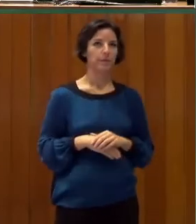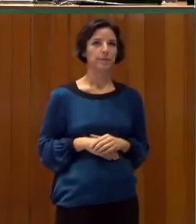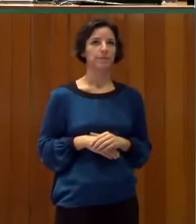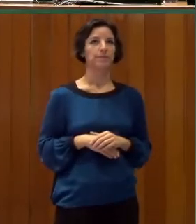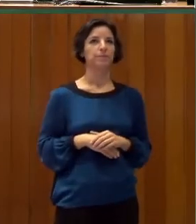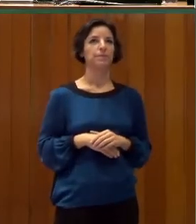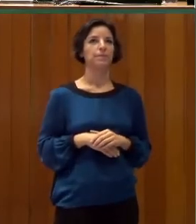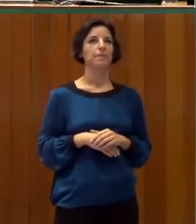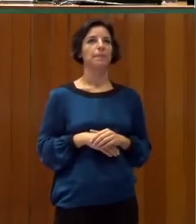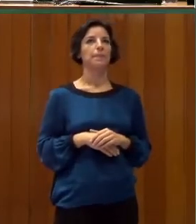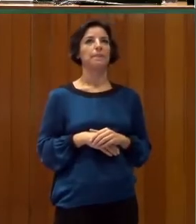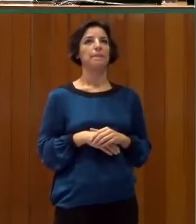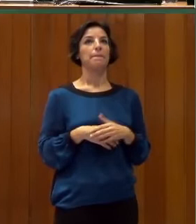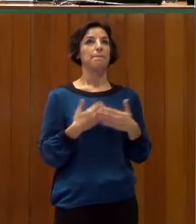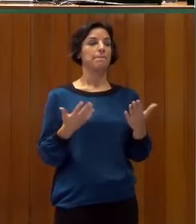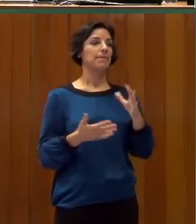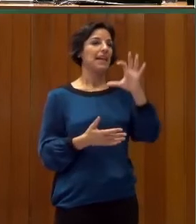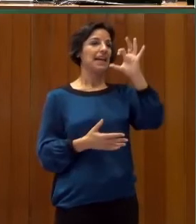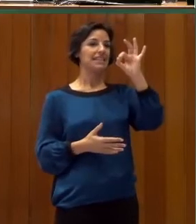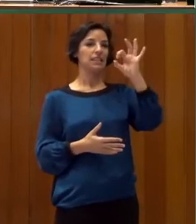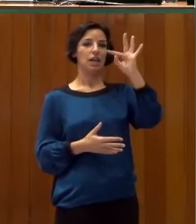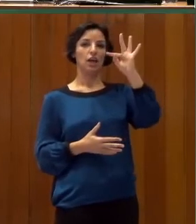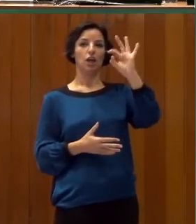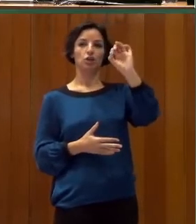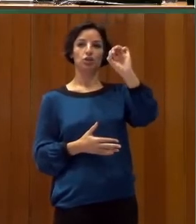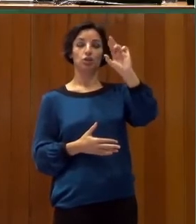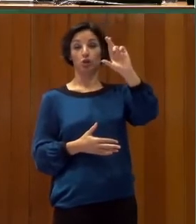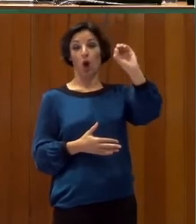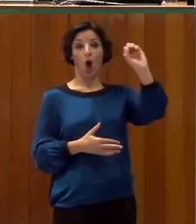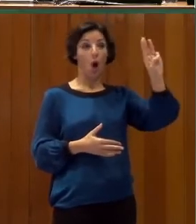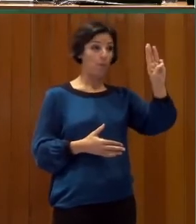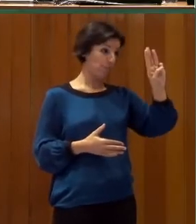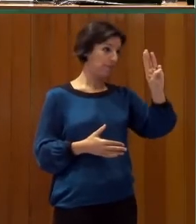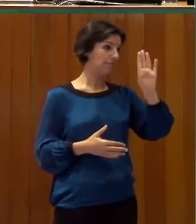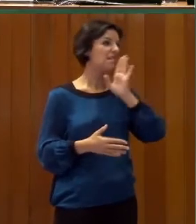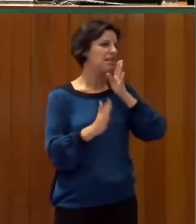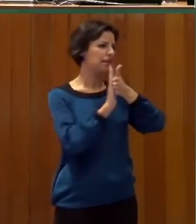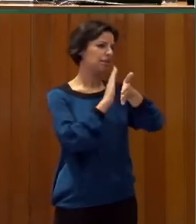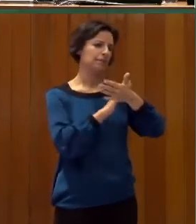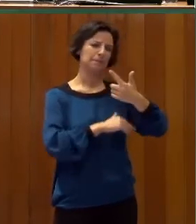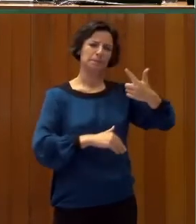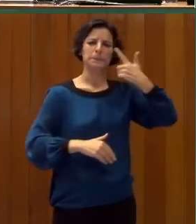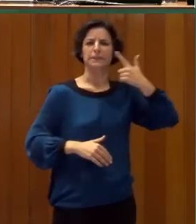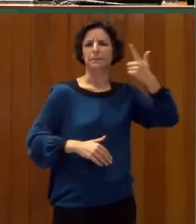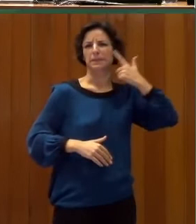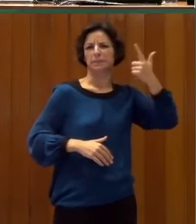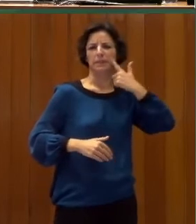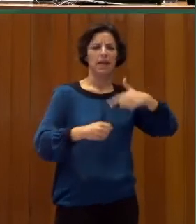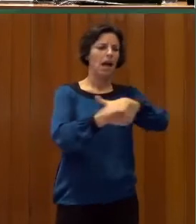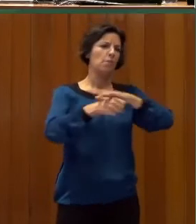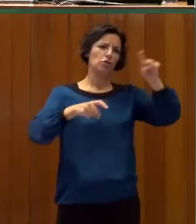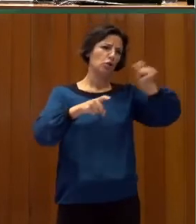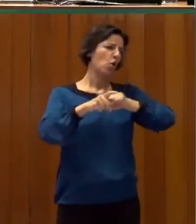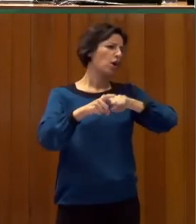Bueno, pues el efecto Stroop, como he dicho antes, es un efecto muy utilizado en el campo de